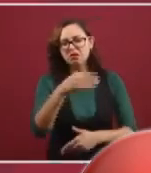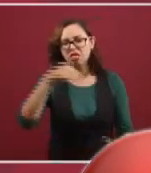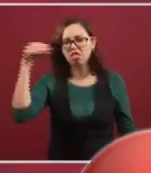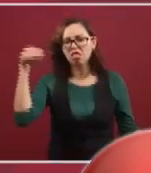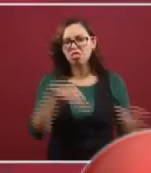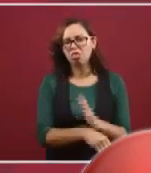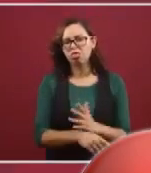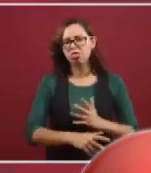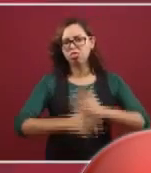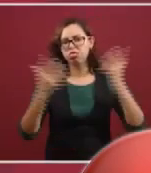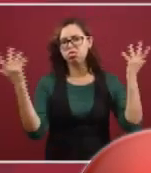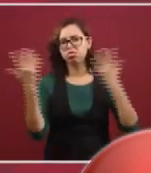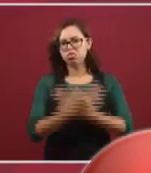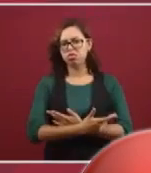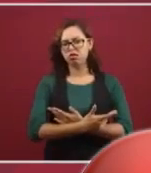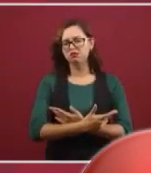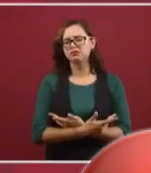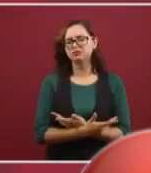cómo